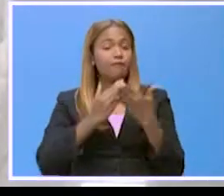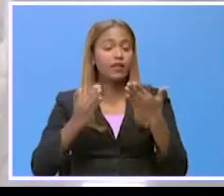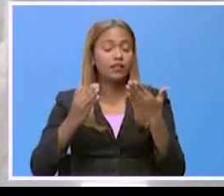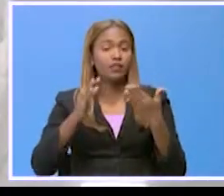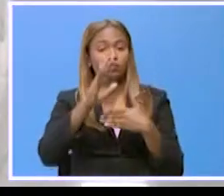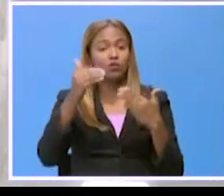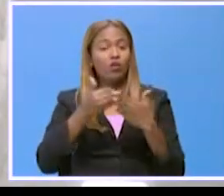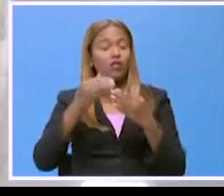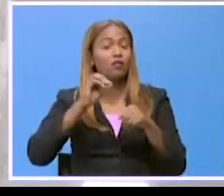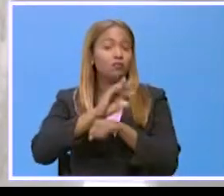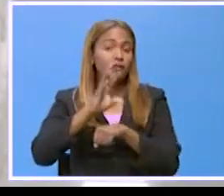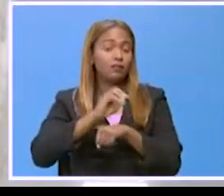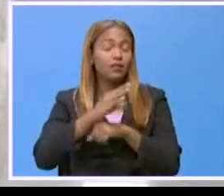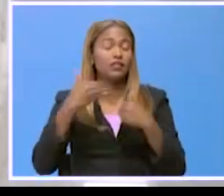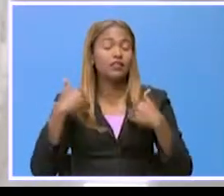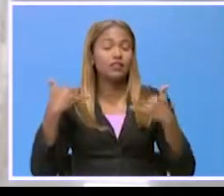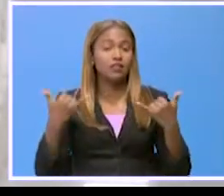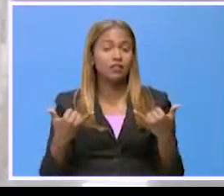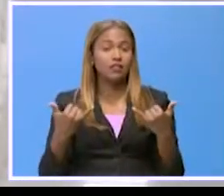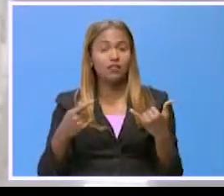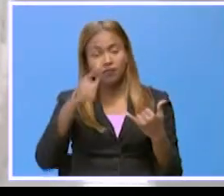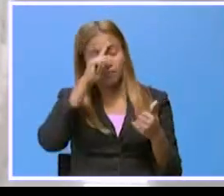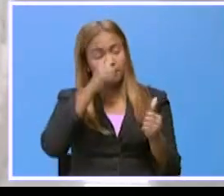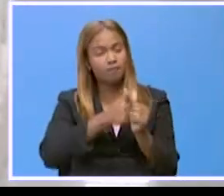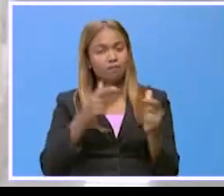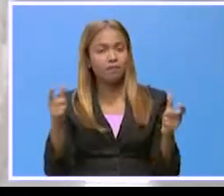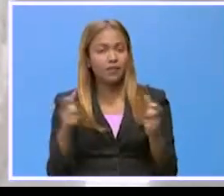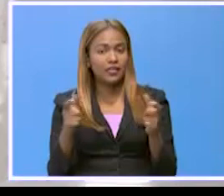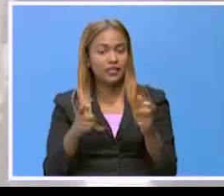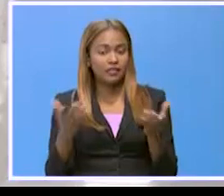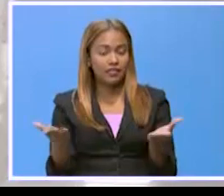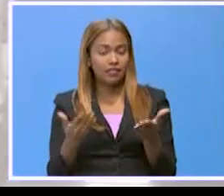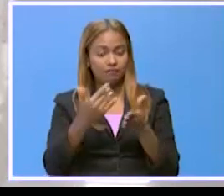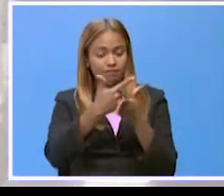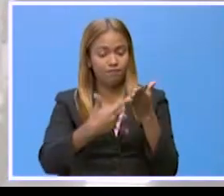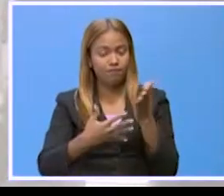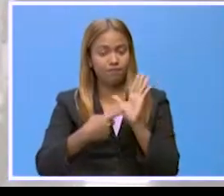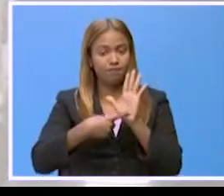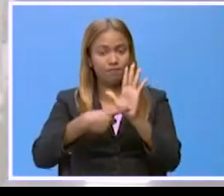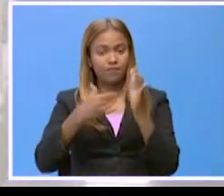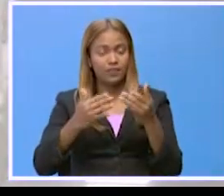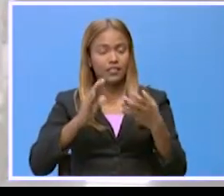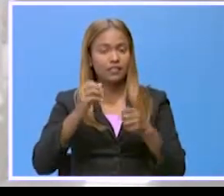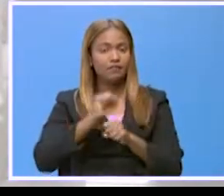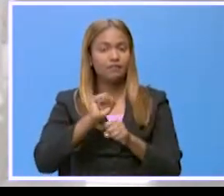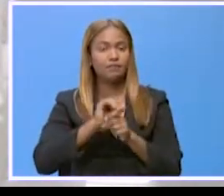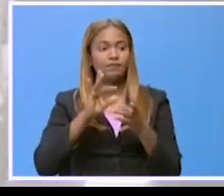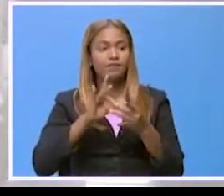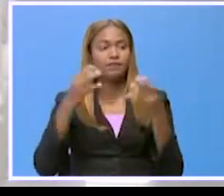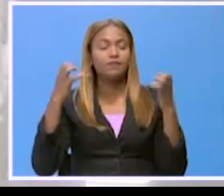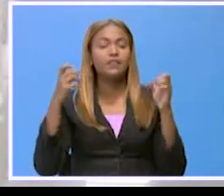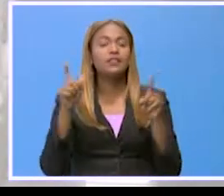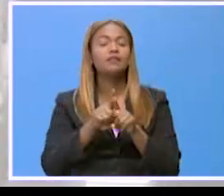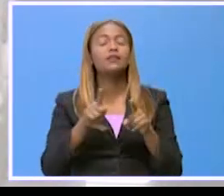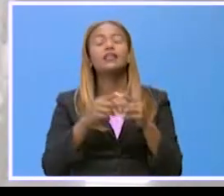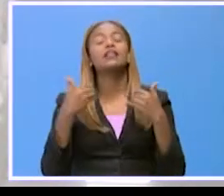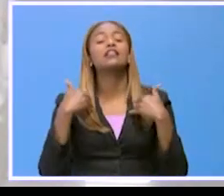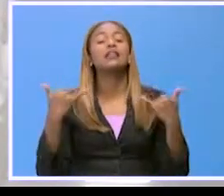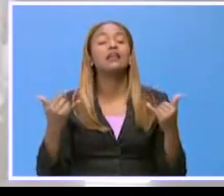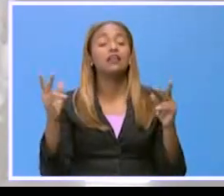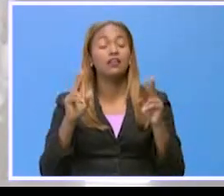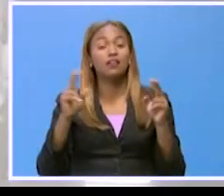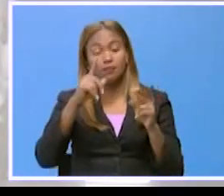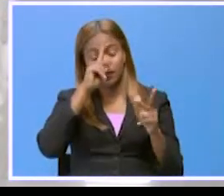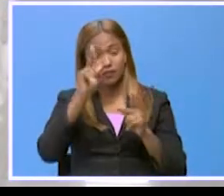estas recomendaciones que tiene este pequeño panfleto que distribuye el centro de operaciones de emergencia que también está disponible